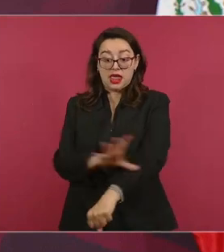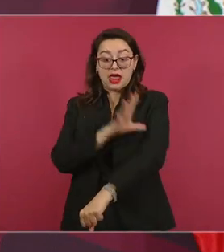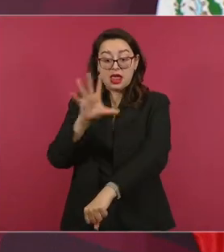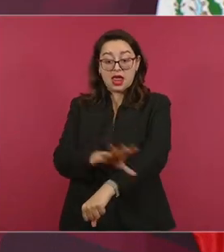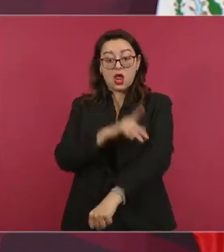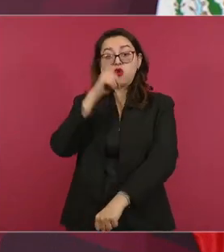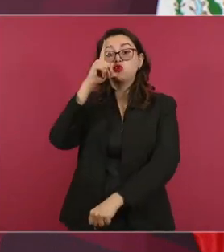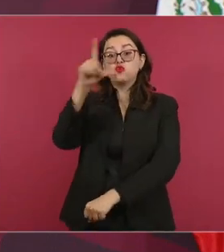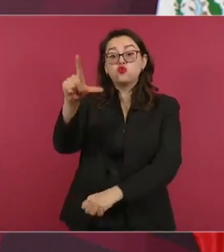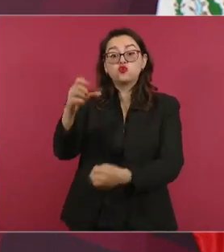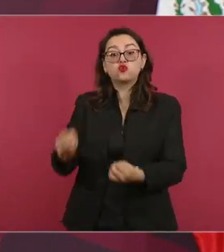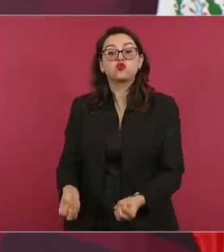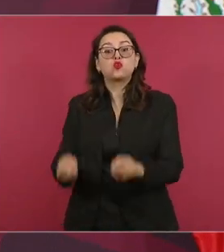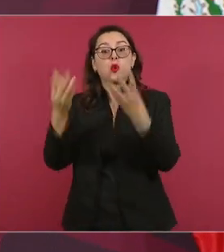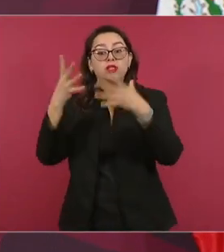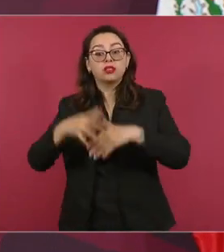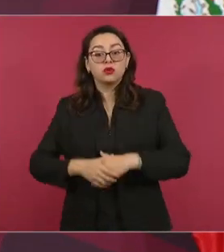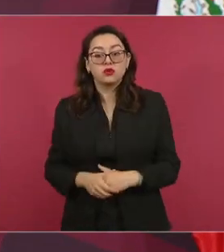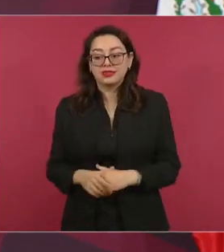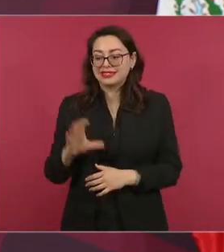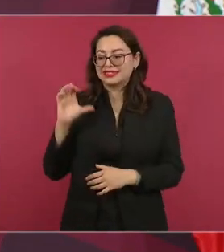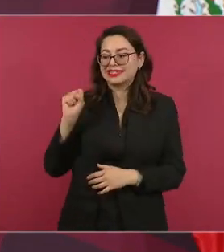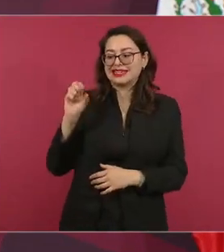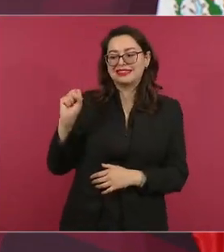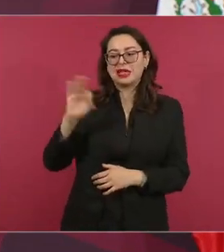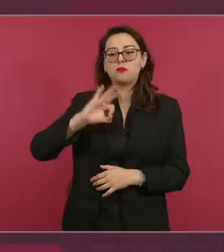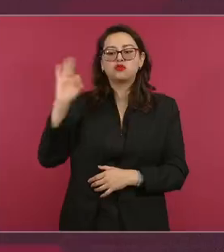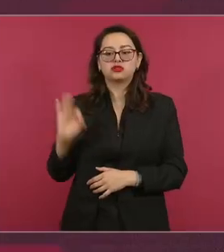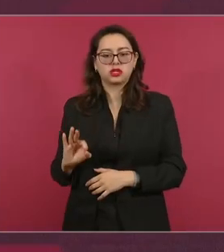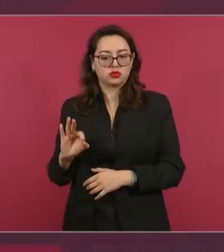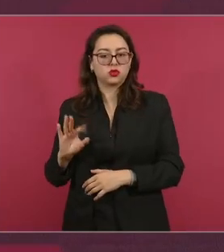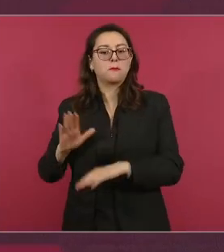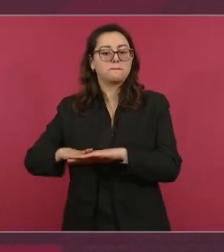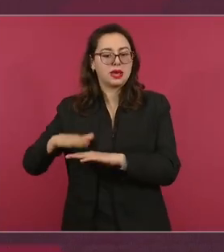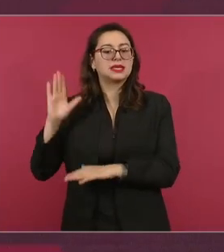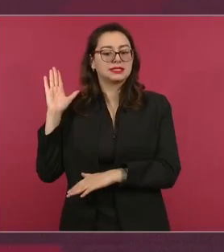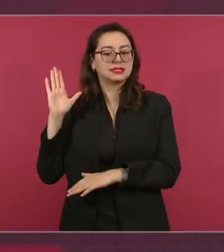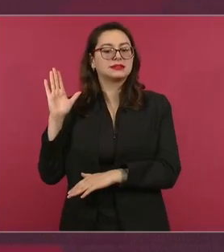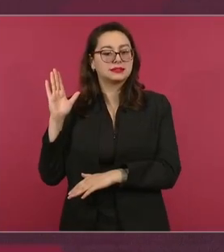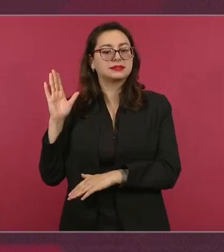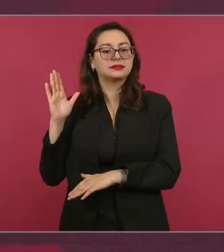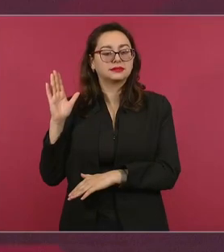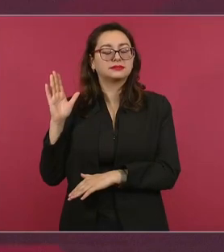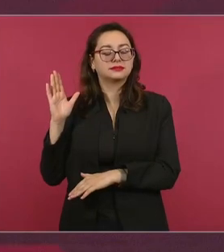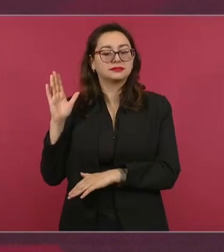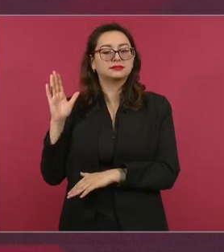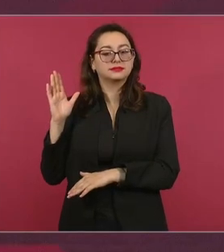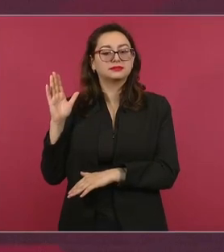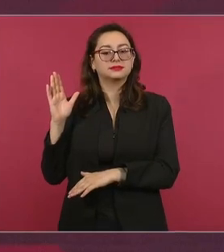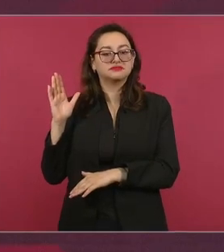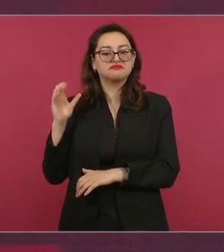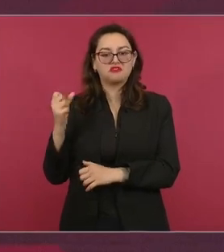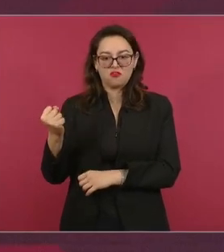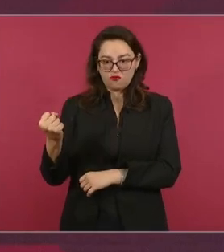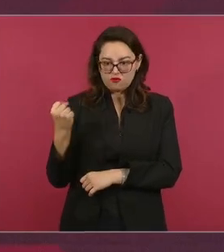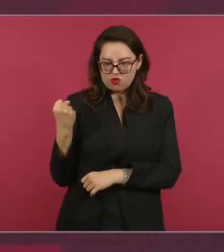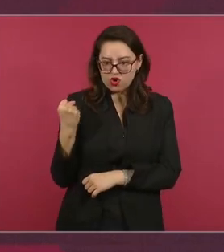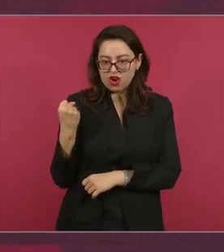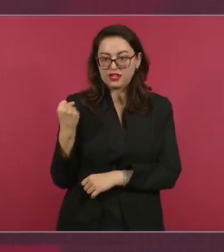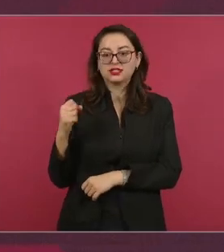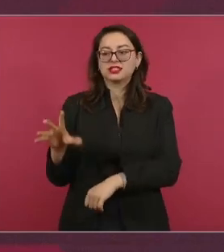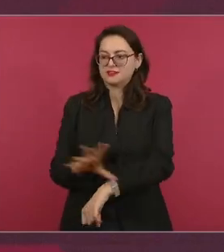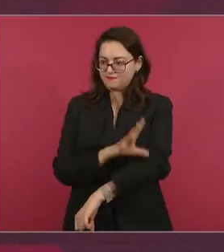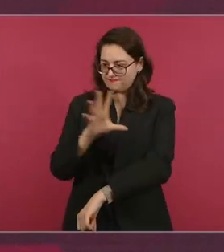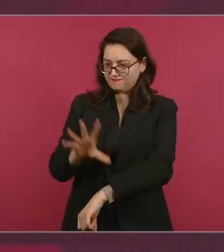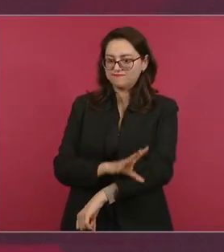generando más del 60% de la energía eléctrica. Va a quedar